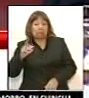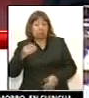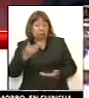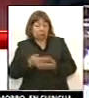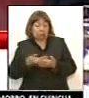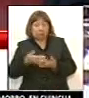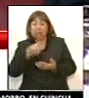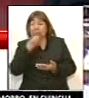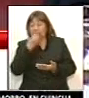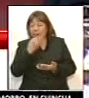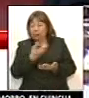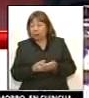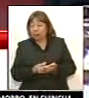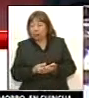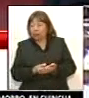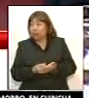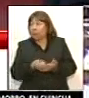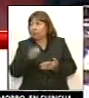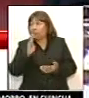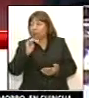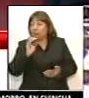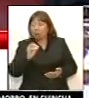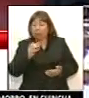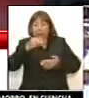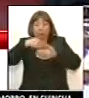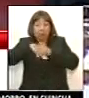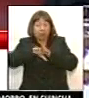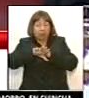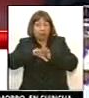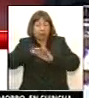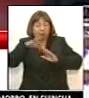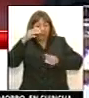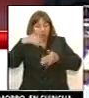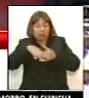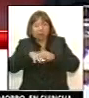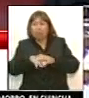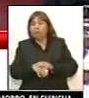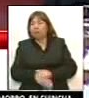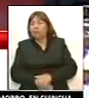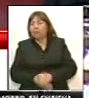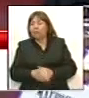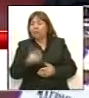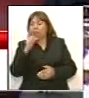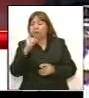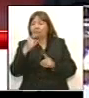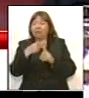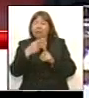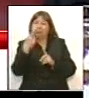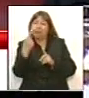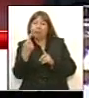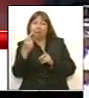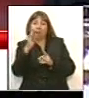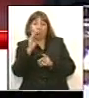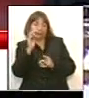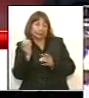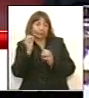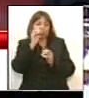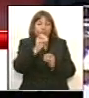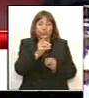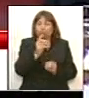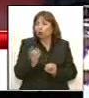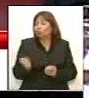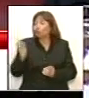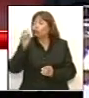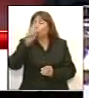interesante, mecanismo de cooperación. Y el Banco Interamericano entró, por ejemplo, para que entráramos el 1+1, donde el banco ponía una cooperación, el gobierno